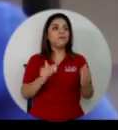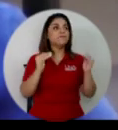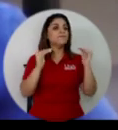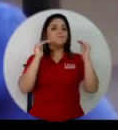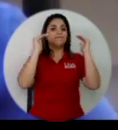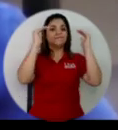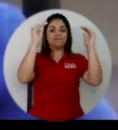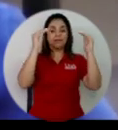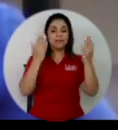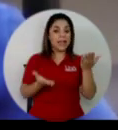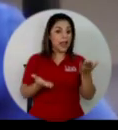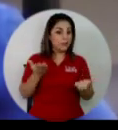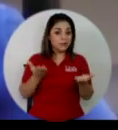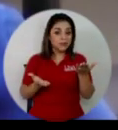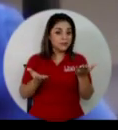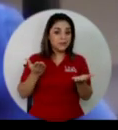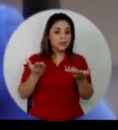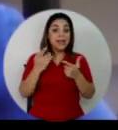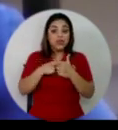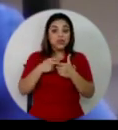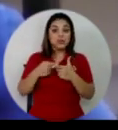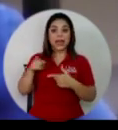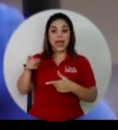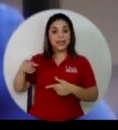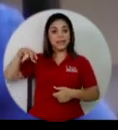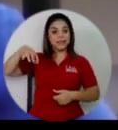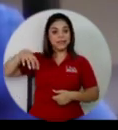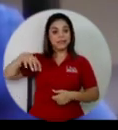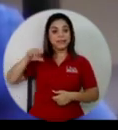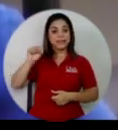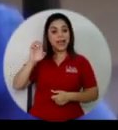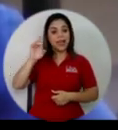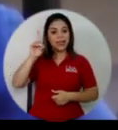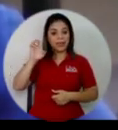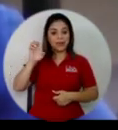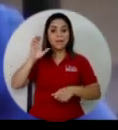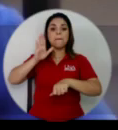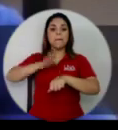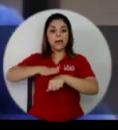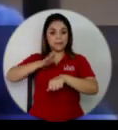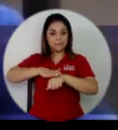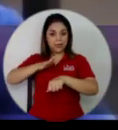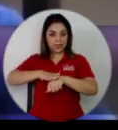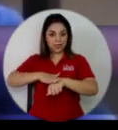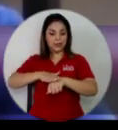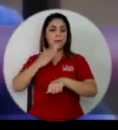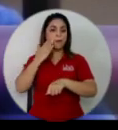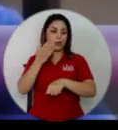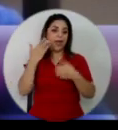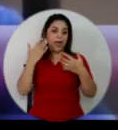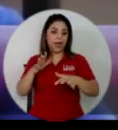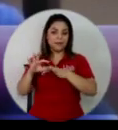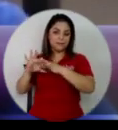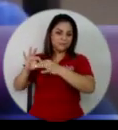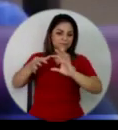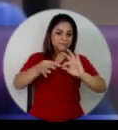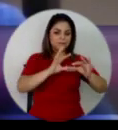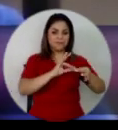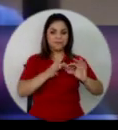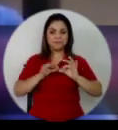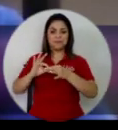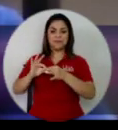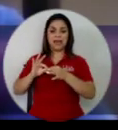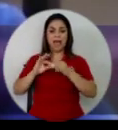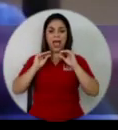manera inmediata, con una persona tan calificada como otra. En la sede se permite, ¿verdad?, el modelo de